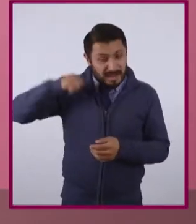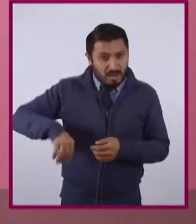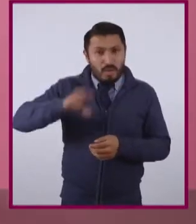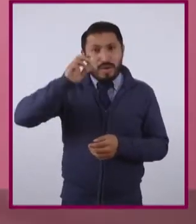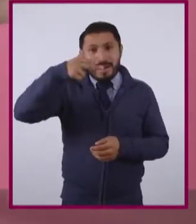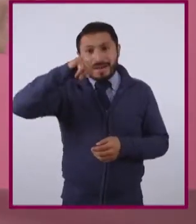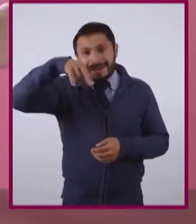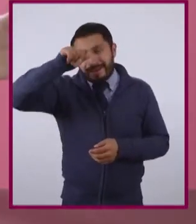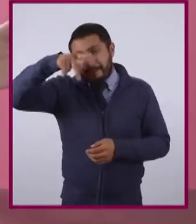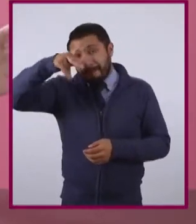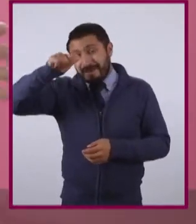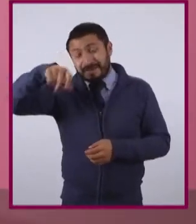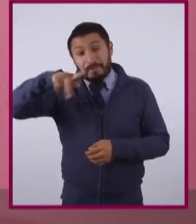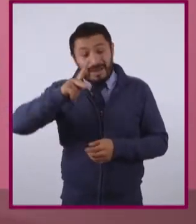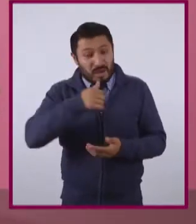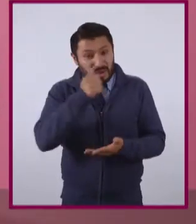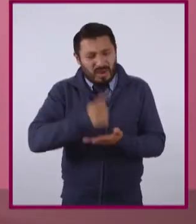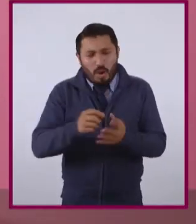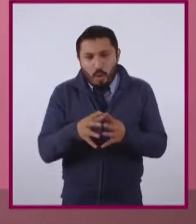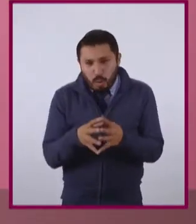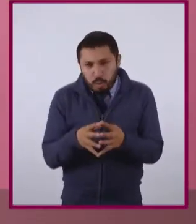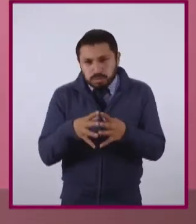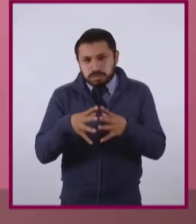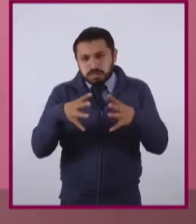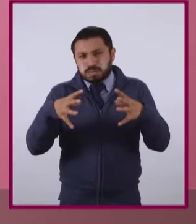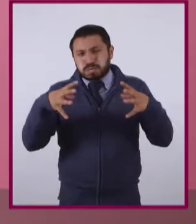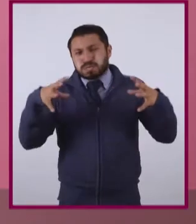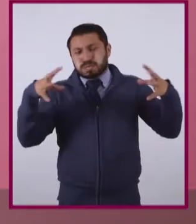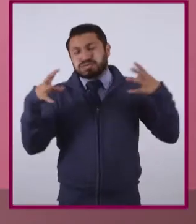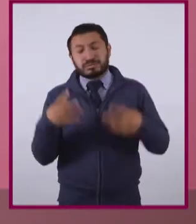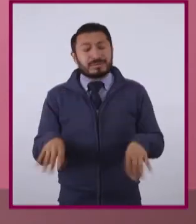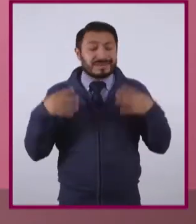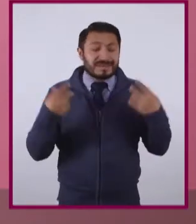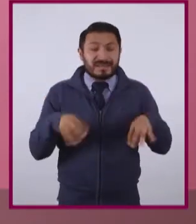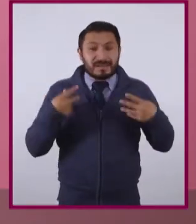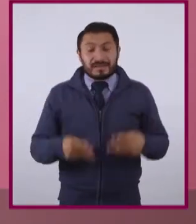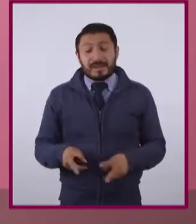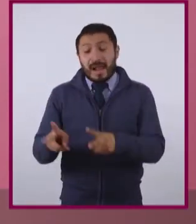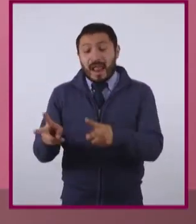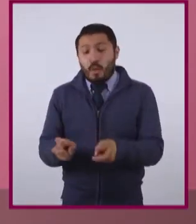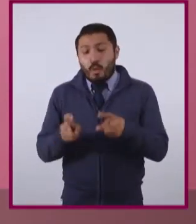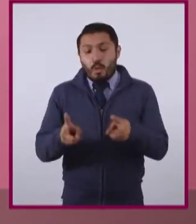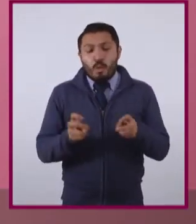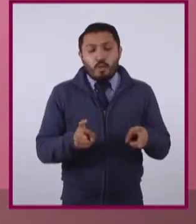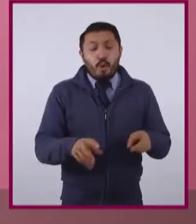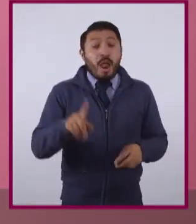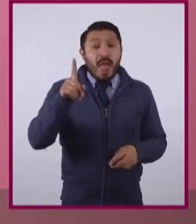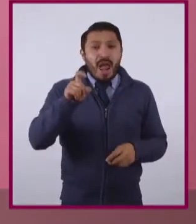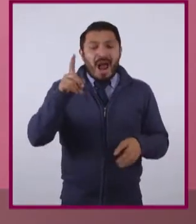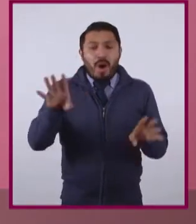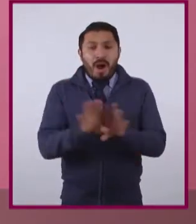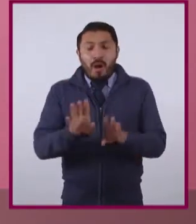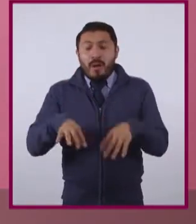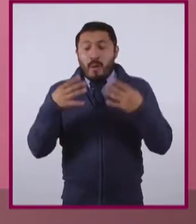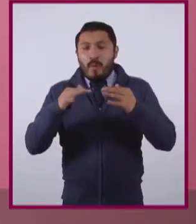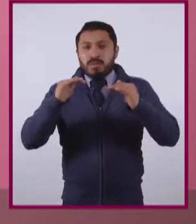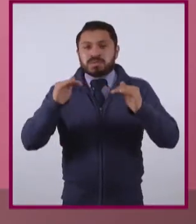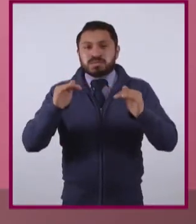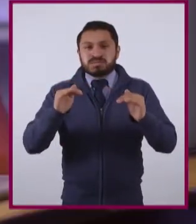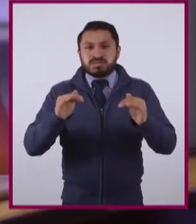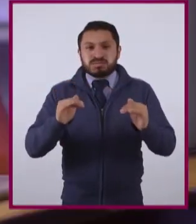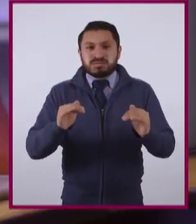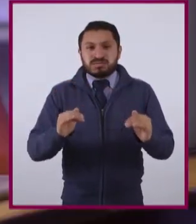fue creciendo desmesuradamente y la sobreexplotación de los acuíferos bajo la ciudad está provocando su